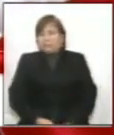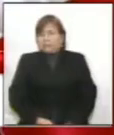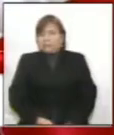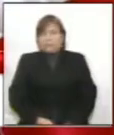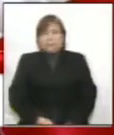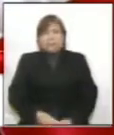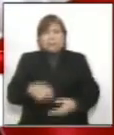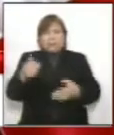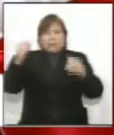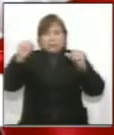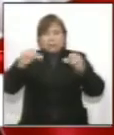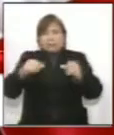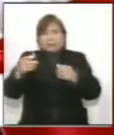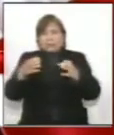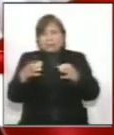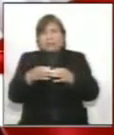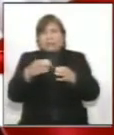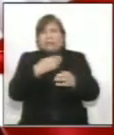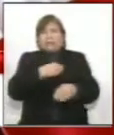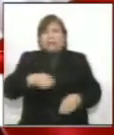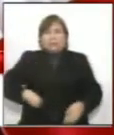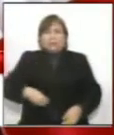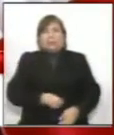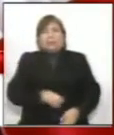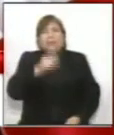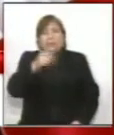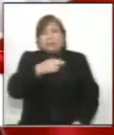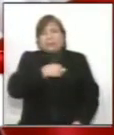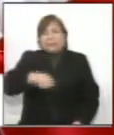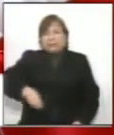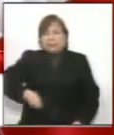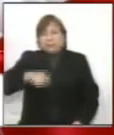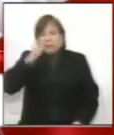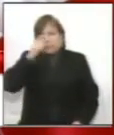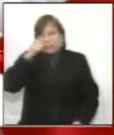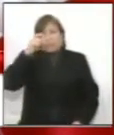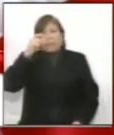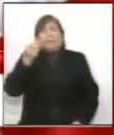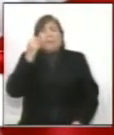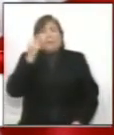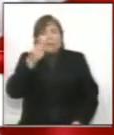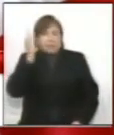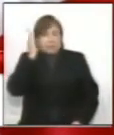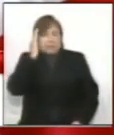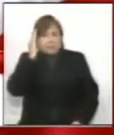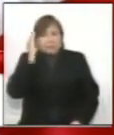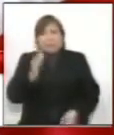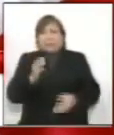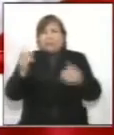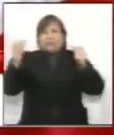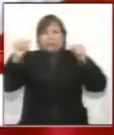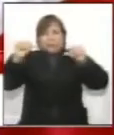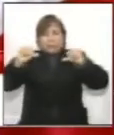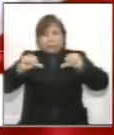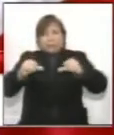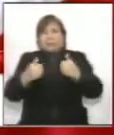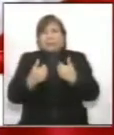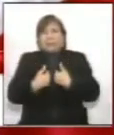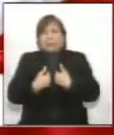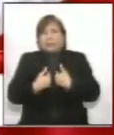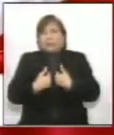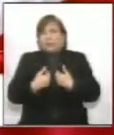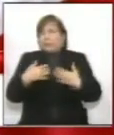crisis el día de hoy del gabinete es responsabilidad exclusiva del presidente de la República. Porque él ha sabido de su fracaso que viene teniendo en